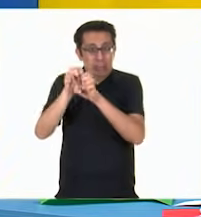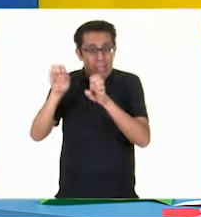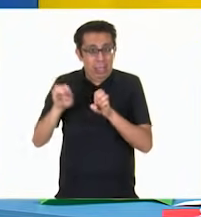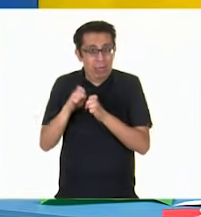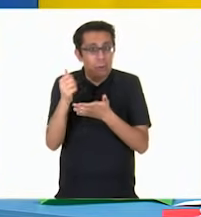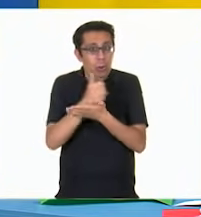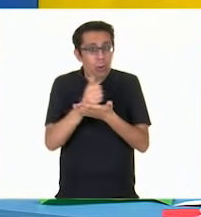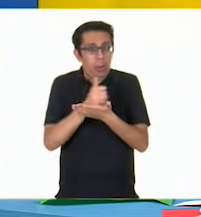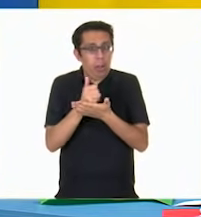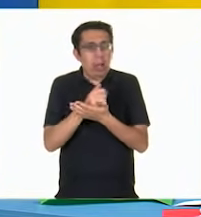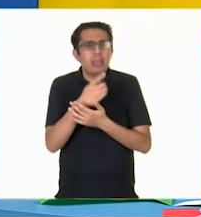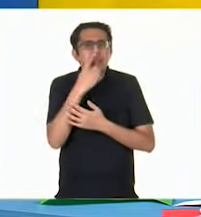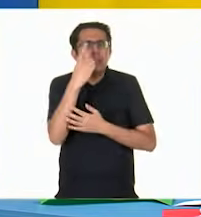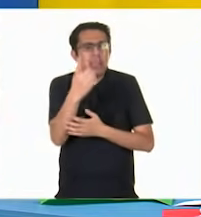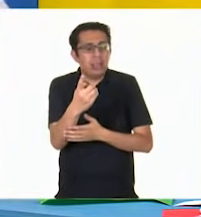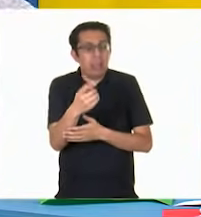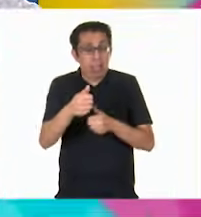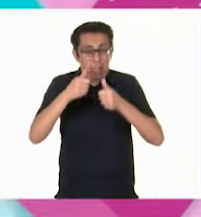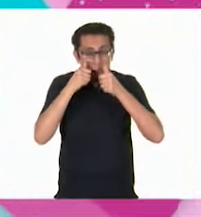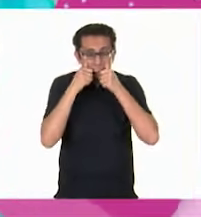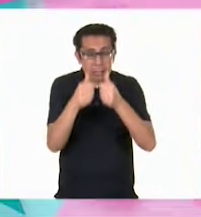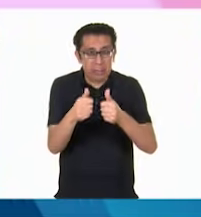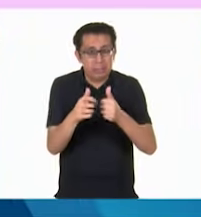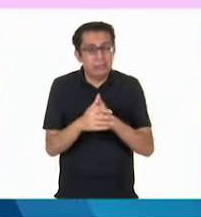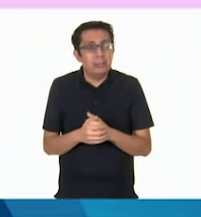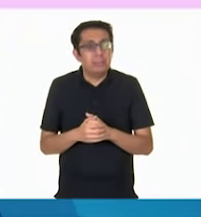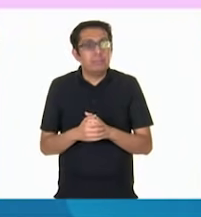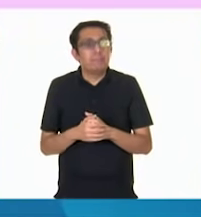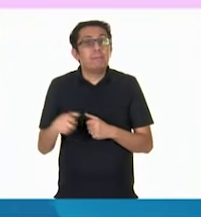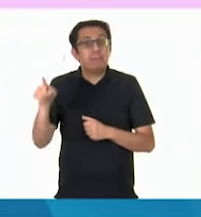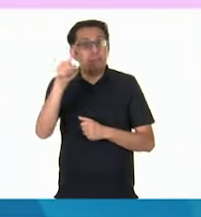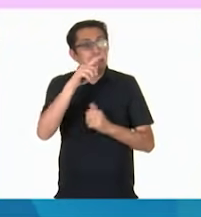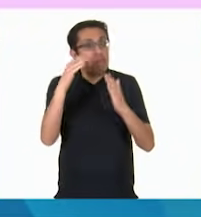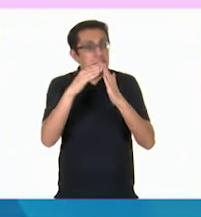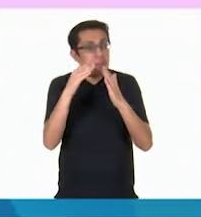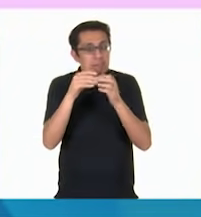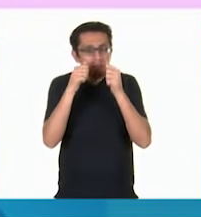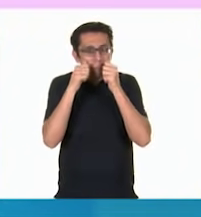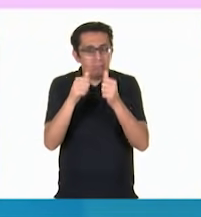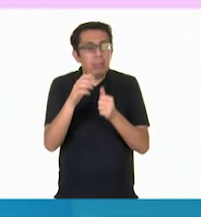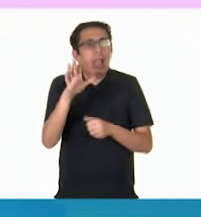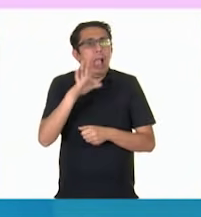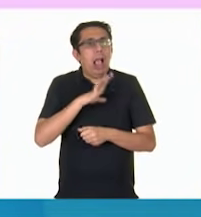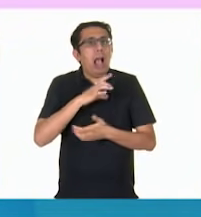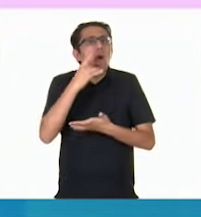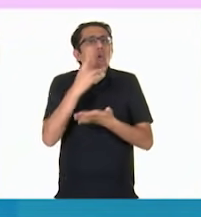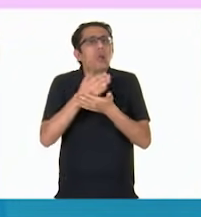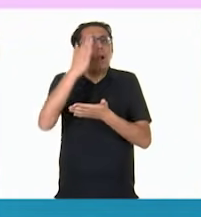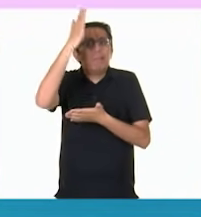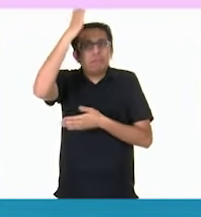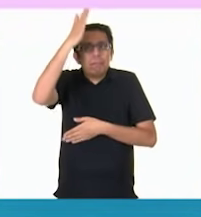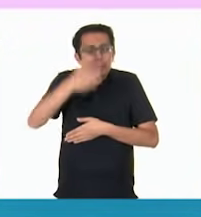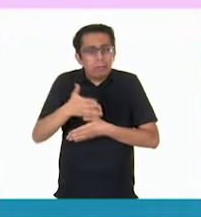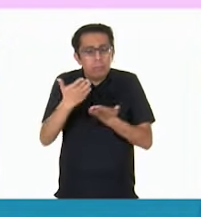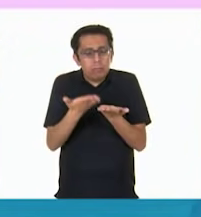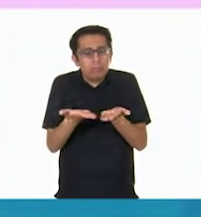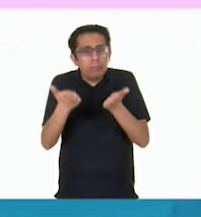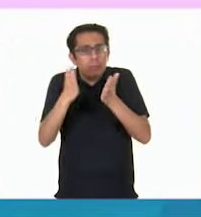Dice lo siguiente. Pongan mucha atención. Ahí en casita. Cuenta con un solo eje de simetría